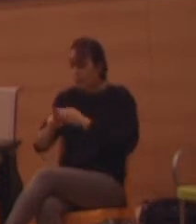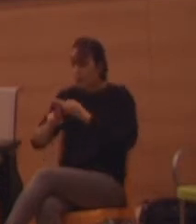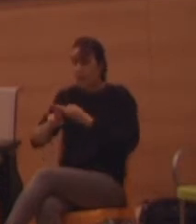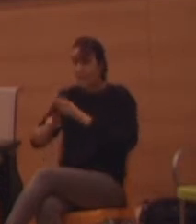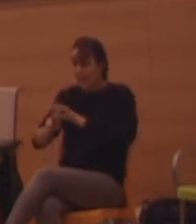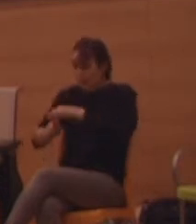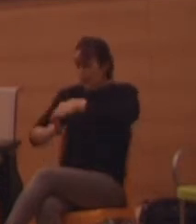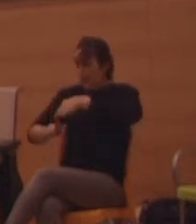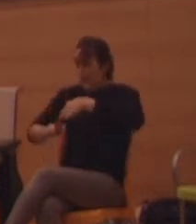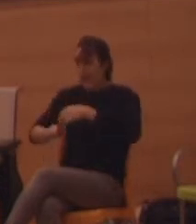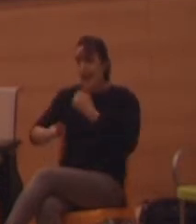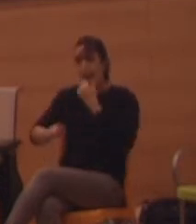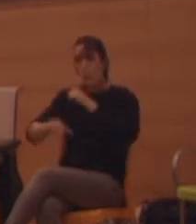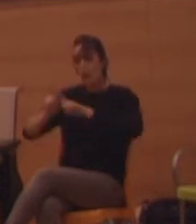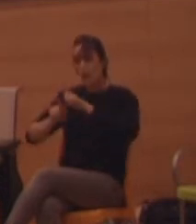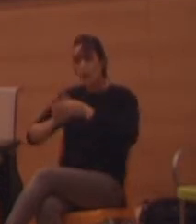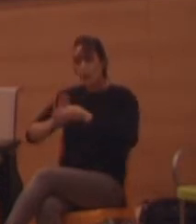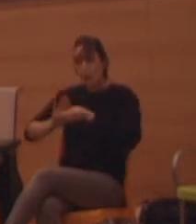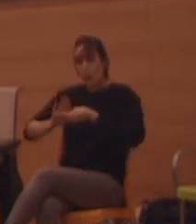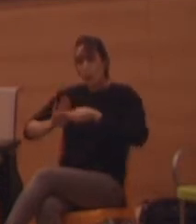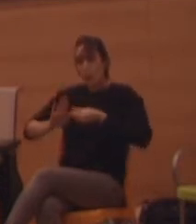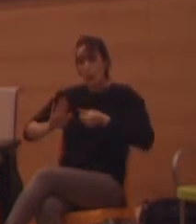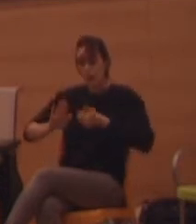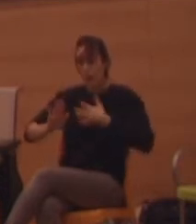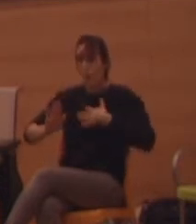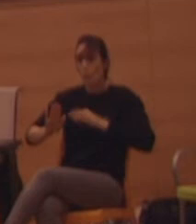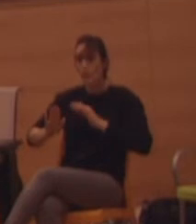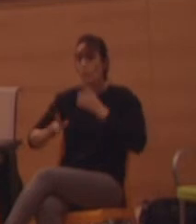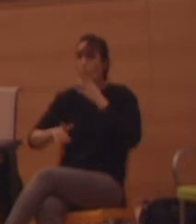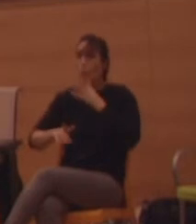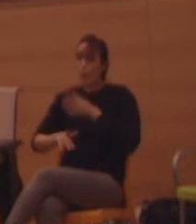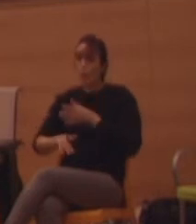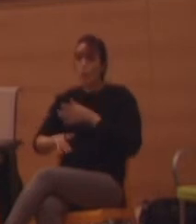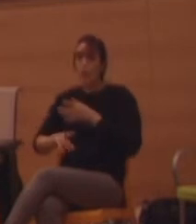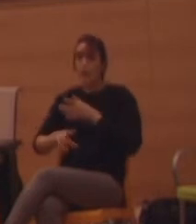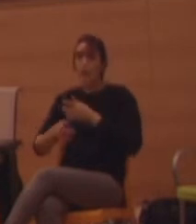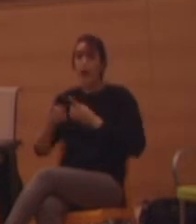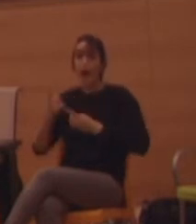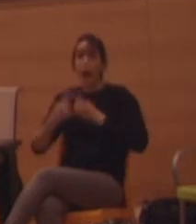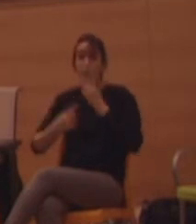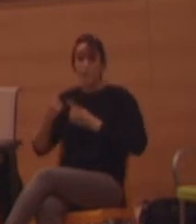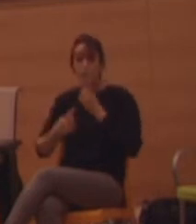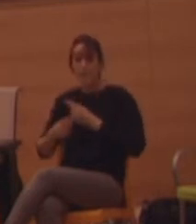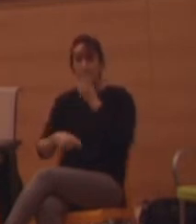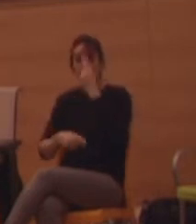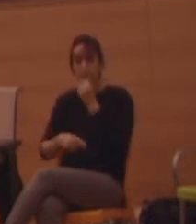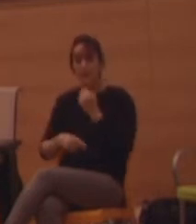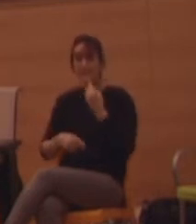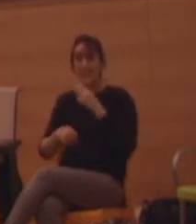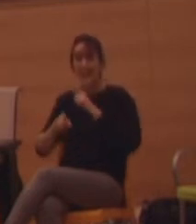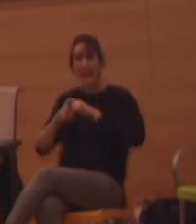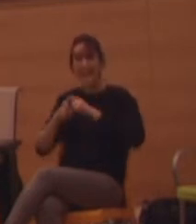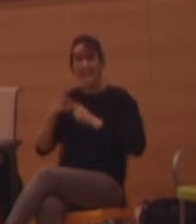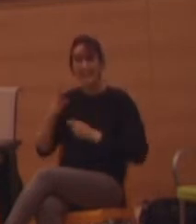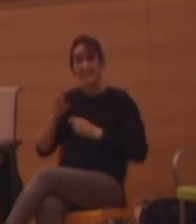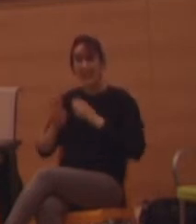calcetín, porque eso se momifica y los dedos se pueden desprender, pero que a veces es menos peligroso mantener un pie en esas circunstancias con unos